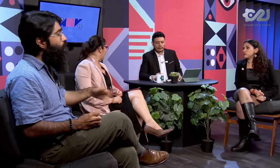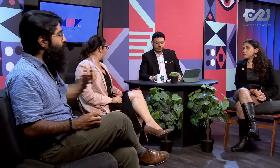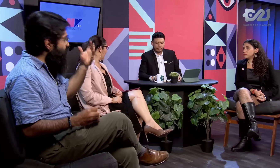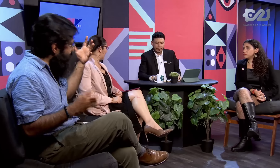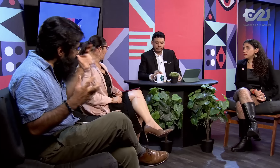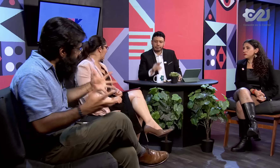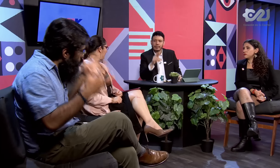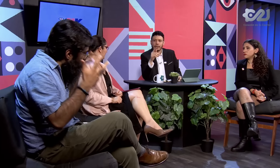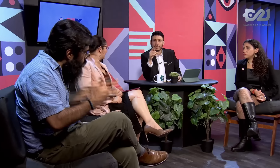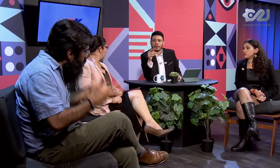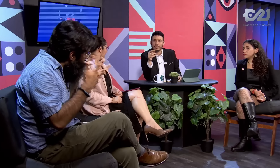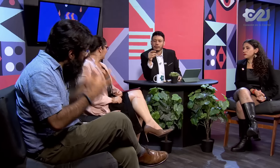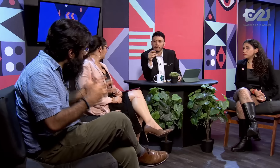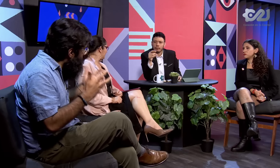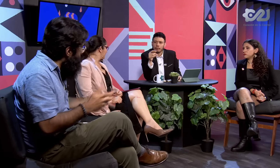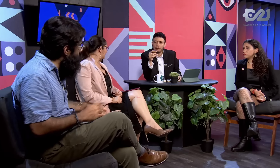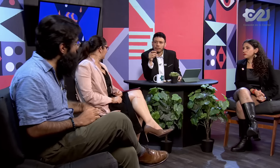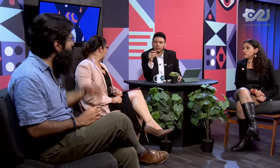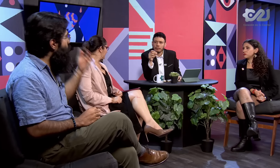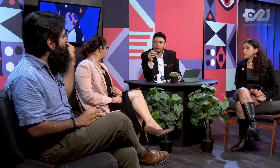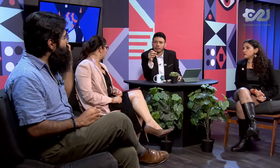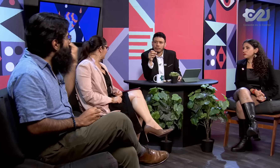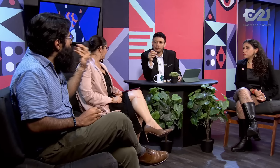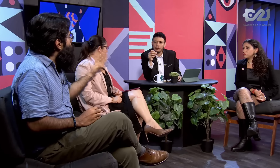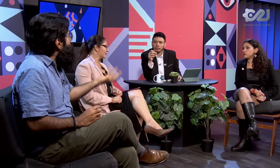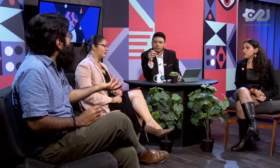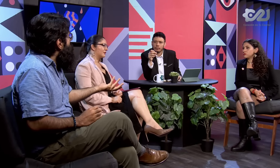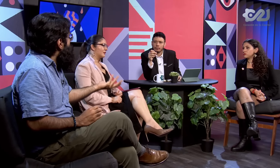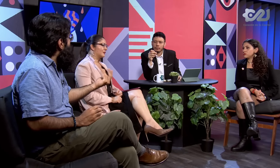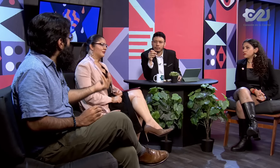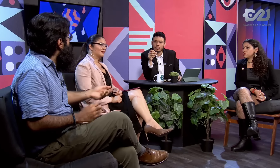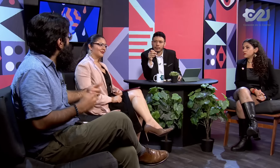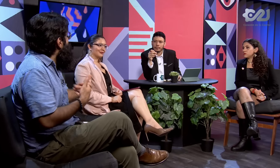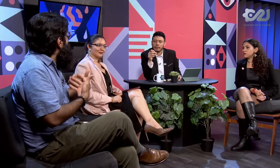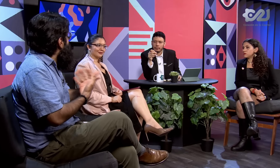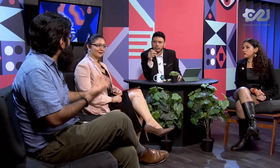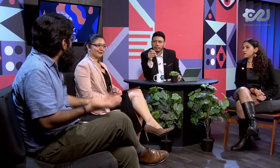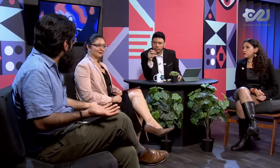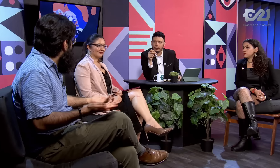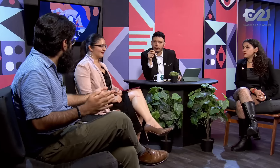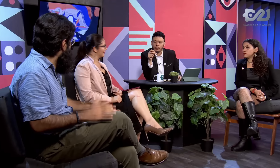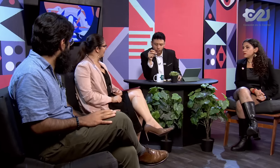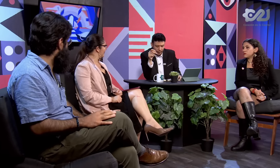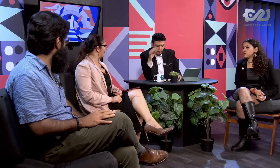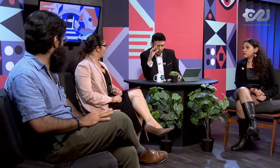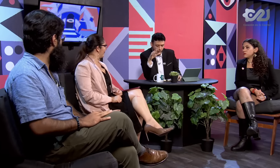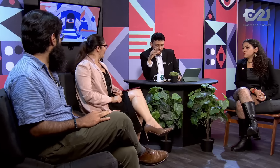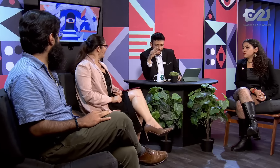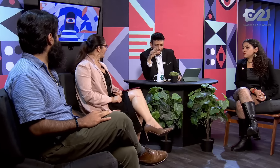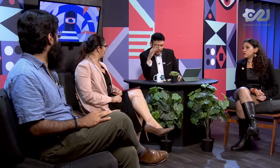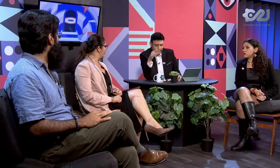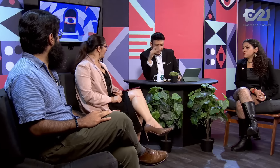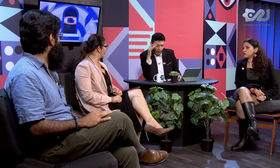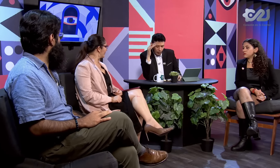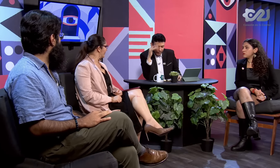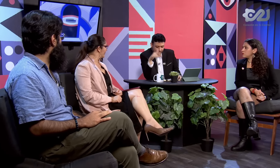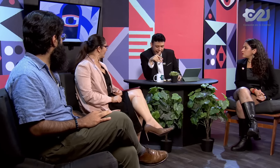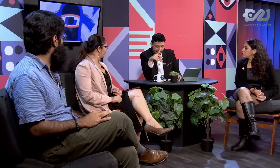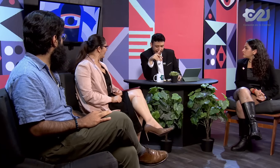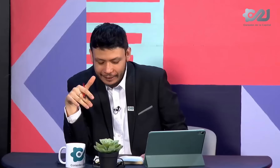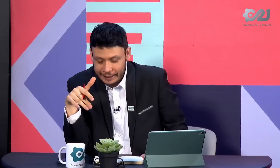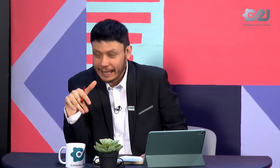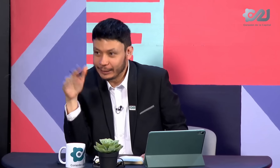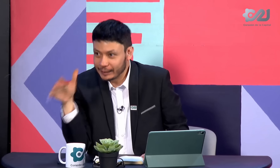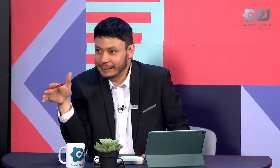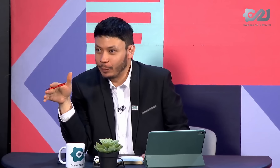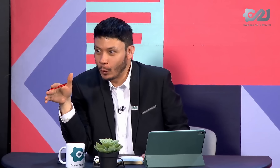espantoso. Y que ese dolor de falta de justicia no pueda sobrevivir en México de manera impune. Muy bien. Bueno, a nadie le